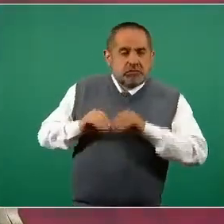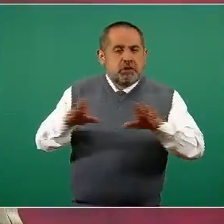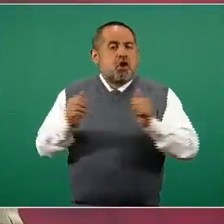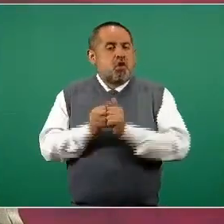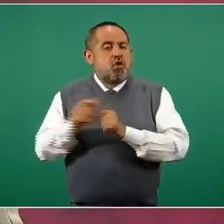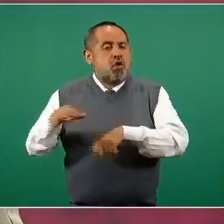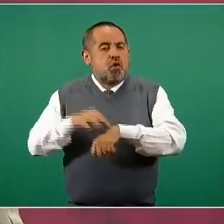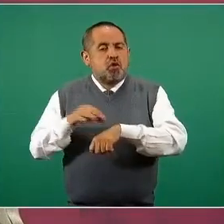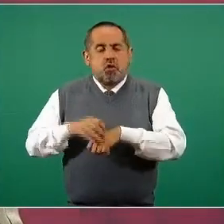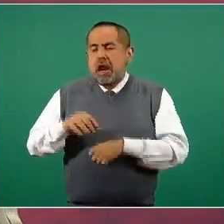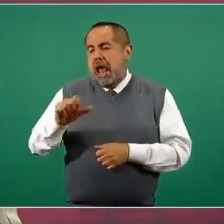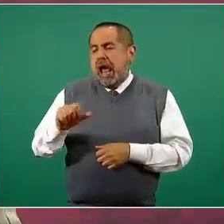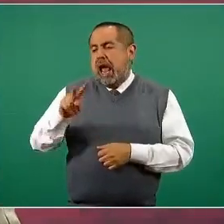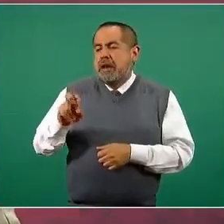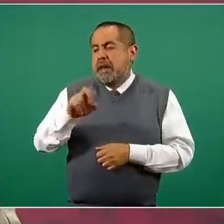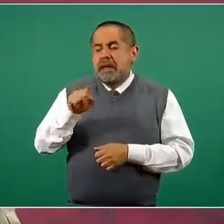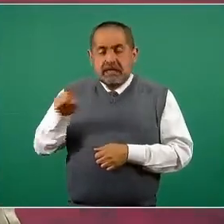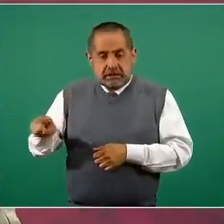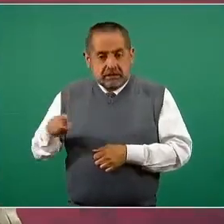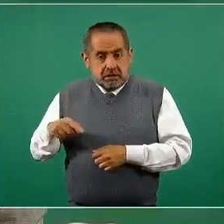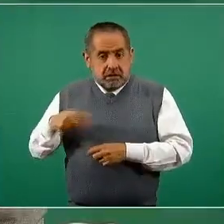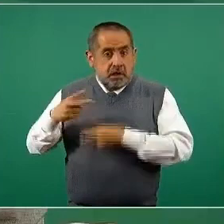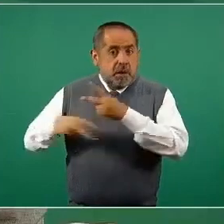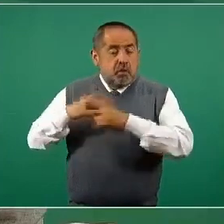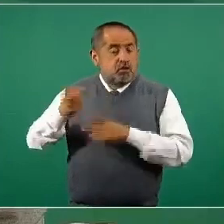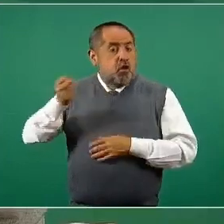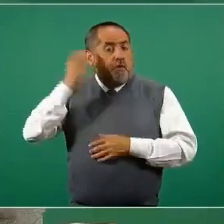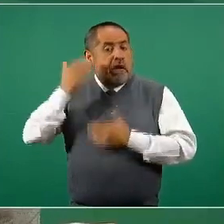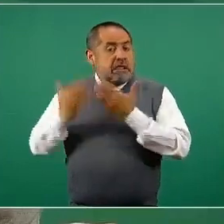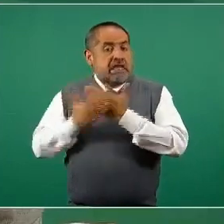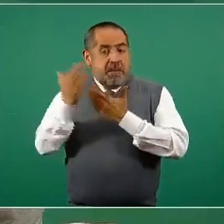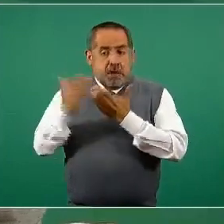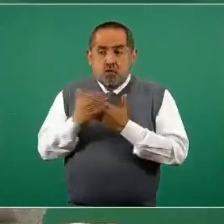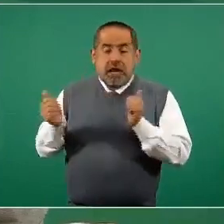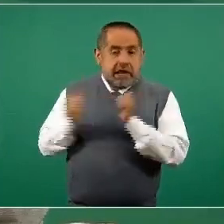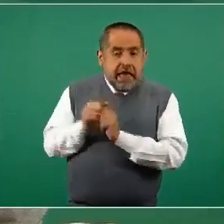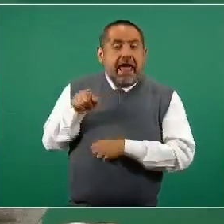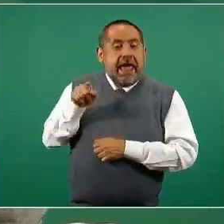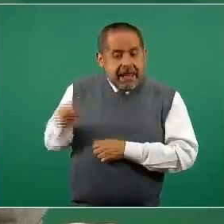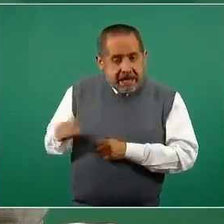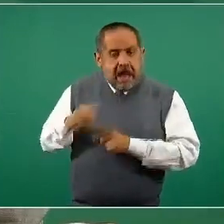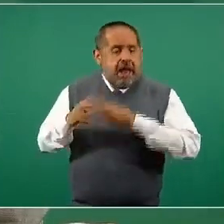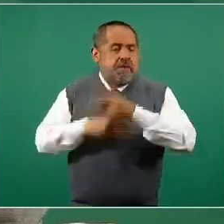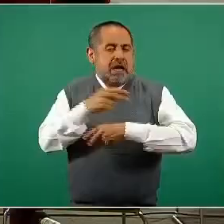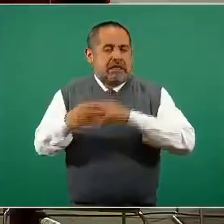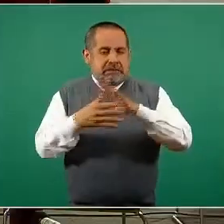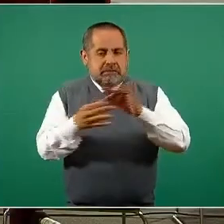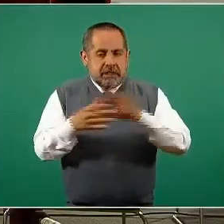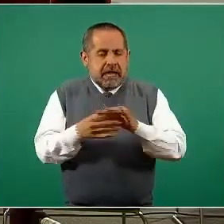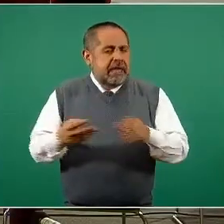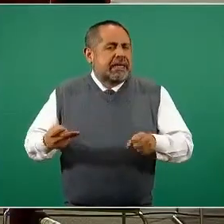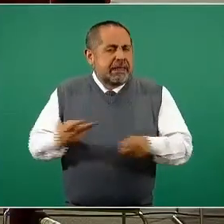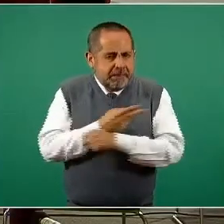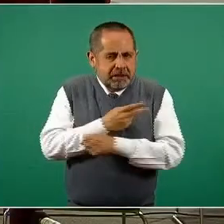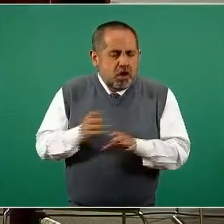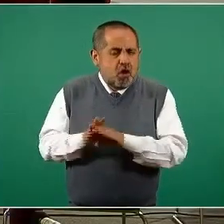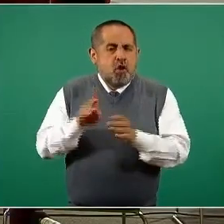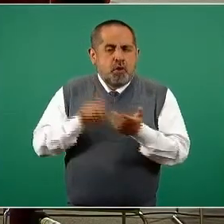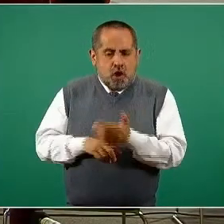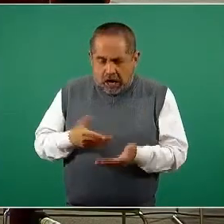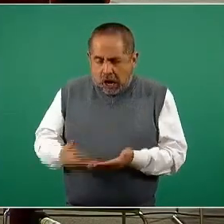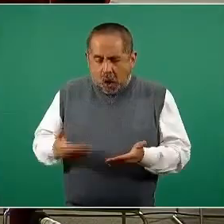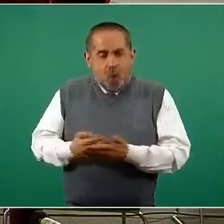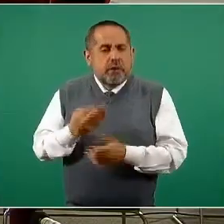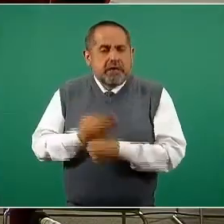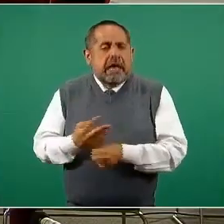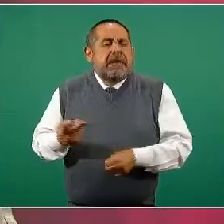a la doctora Álvarez Builla en una conferencia matutina y ella explicará justamente cómo se logró hasta el